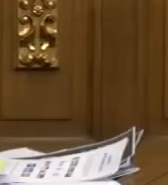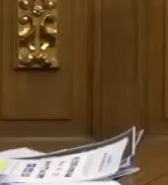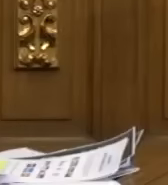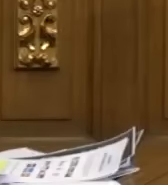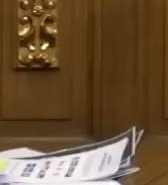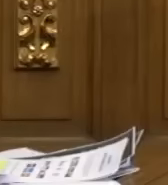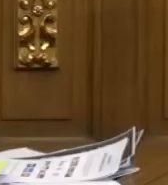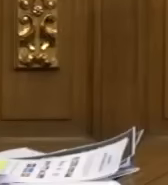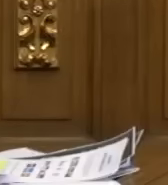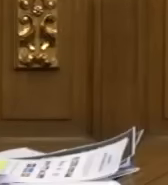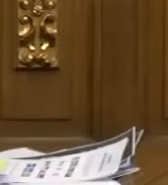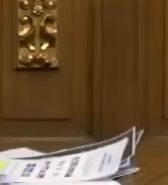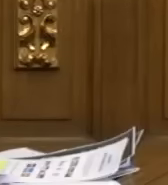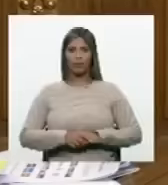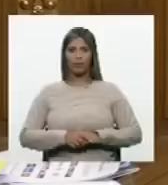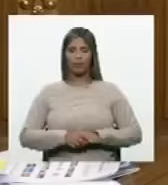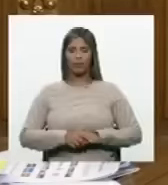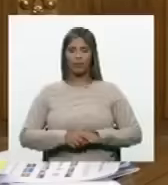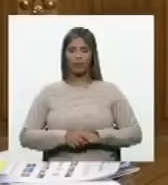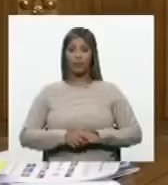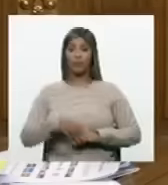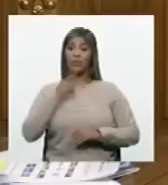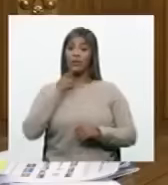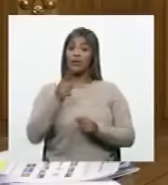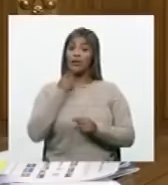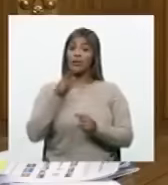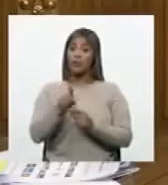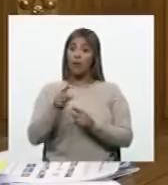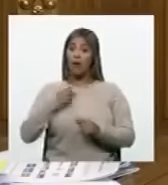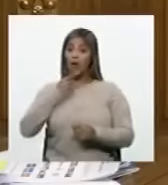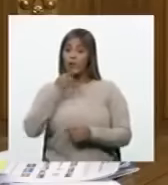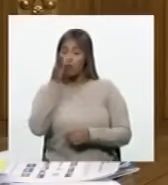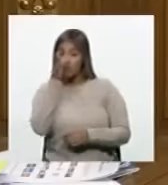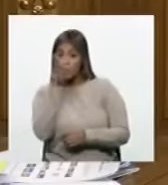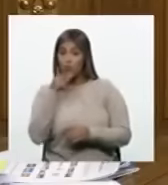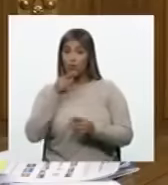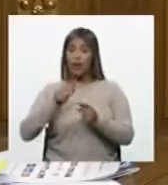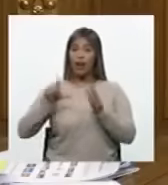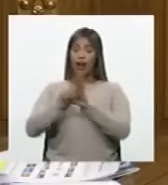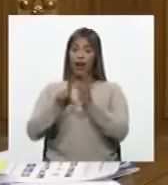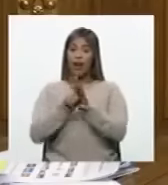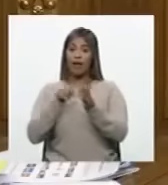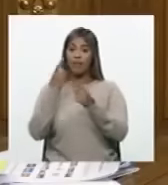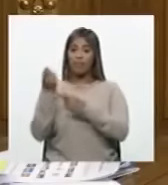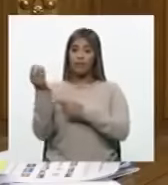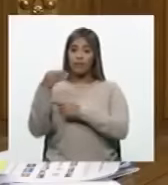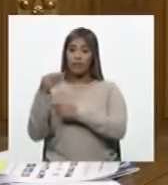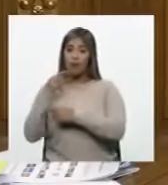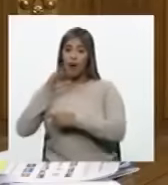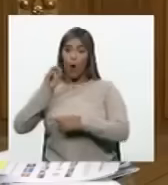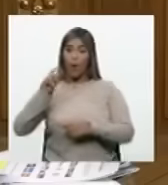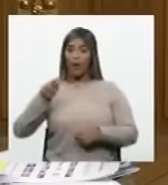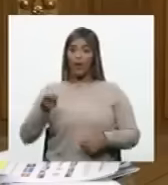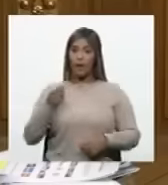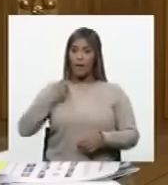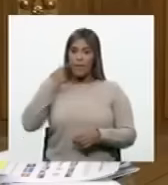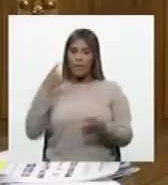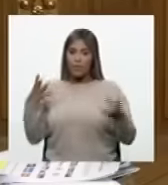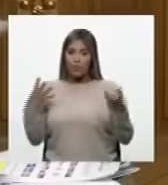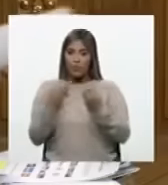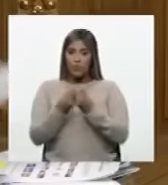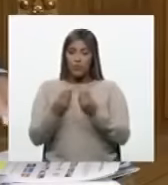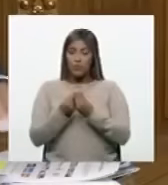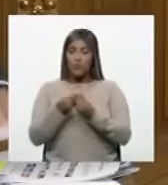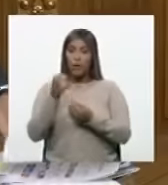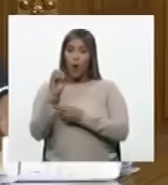ONG. Con razón se quejaban tanto de la ley de regularización y fiscalización de las ONG. Aquí vemos un conjunto